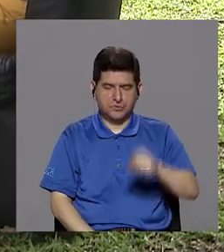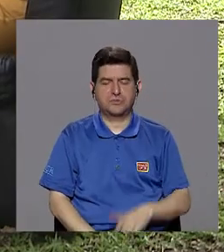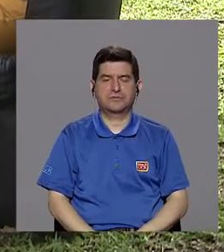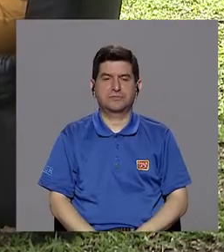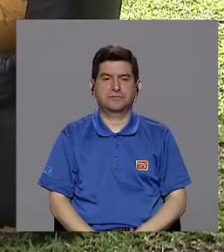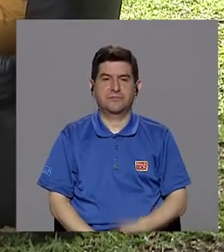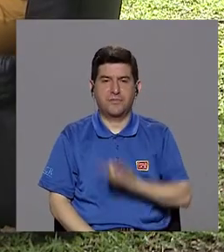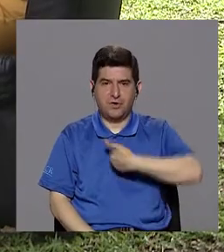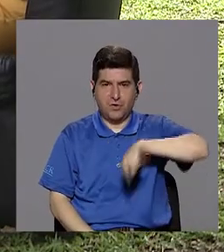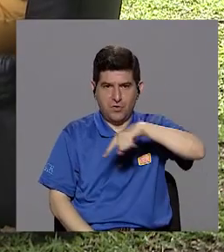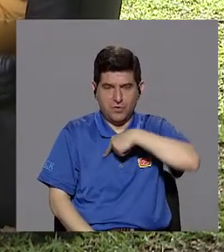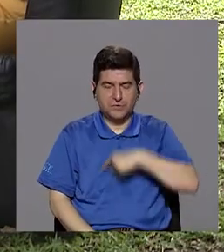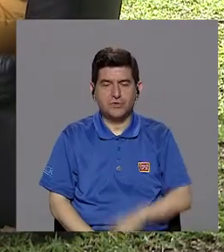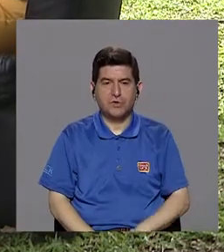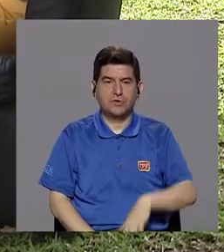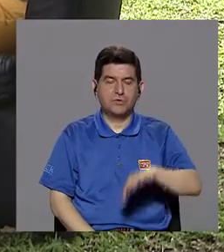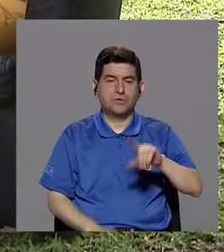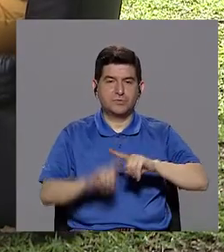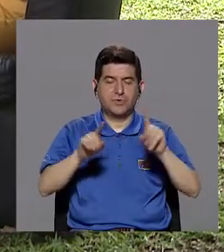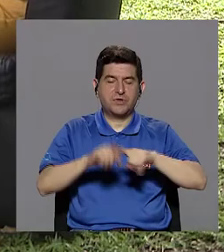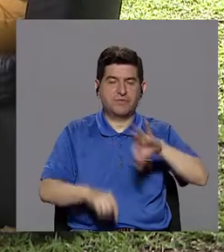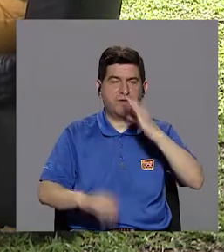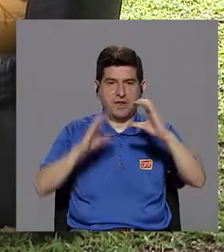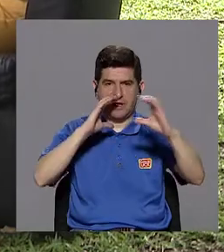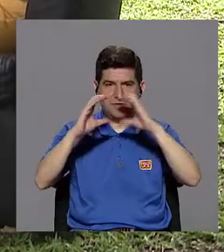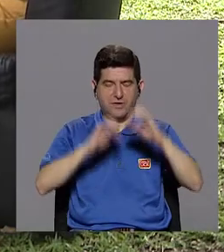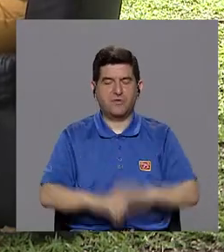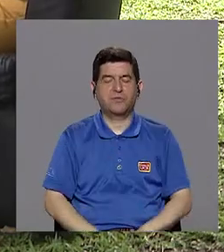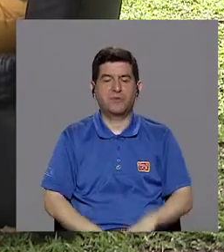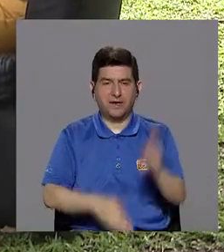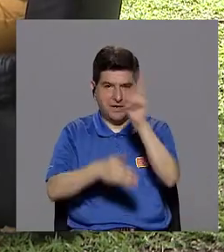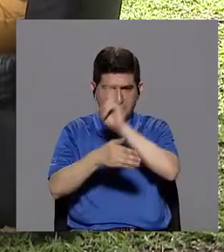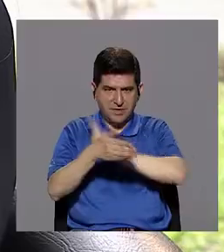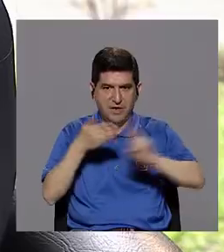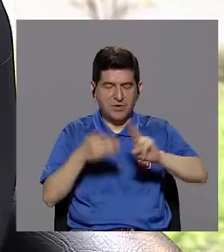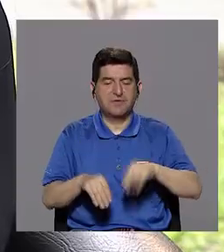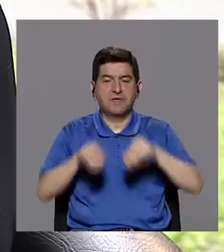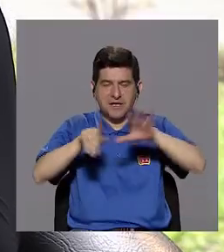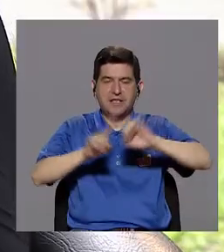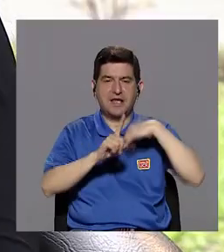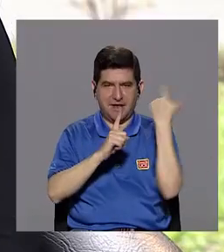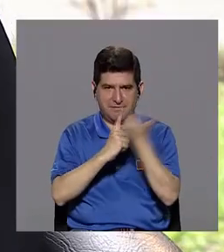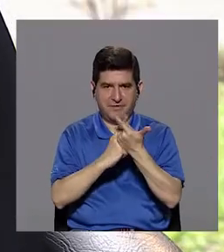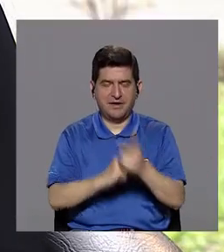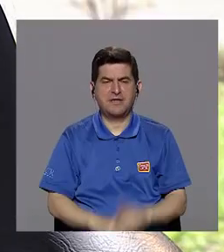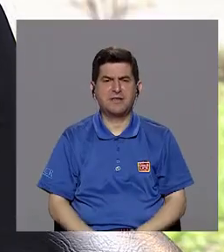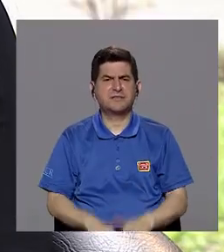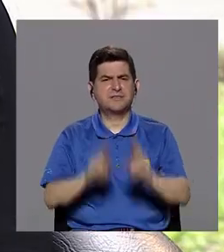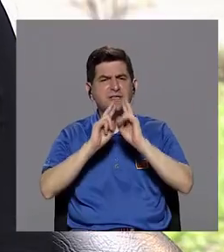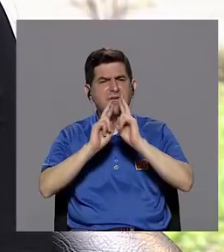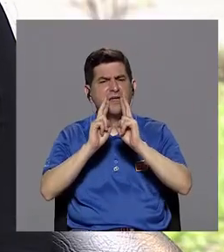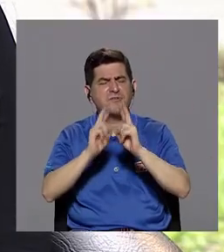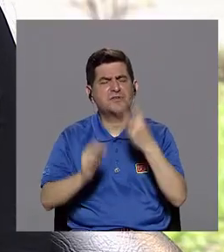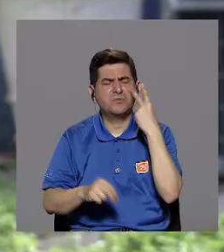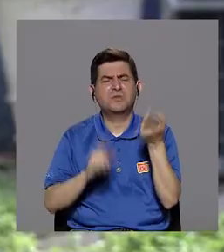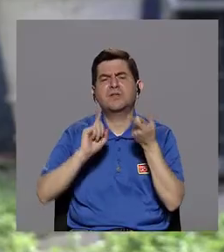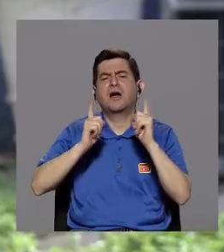anunciamos por los medios de la universidad y en redes sociales. Okay. Ajá. ¿Y hasta el momento qué resultados han